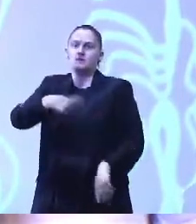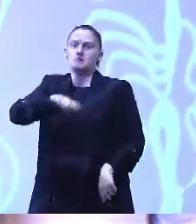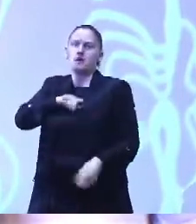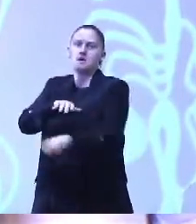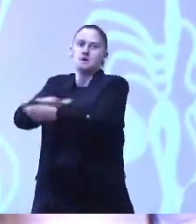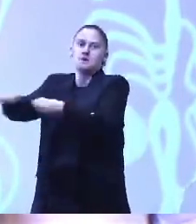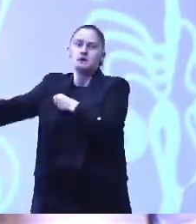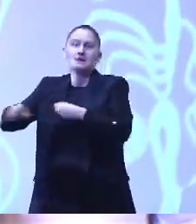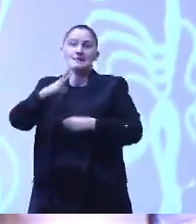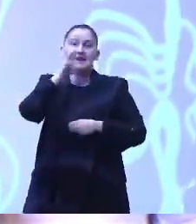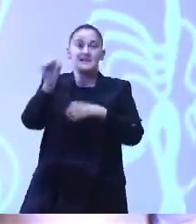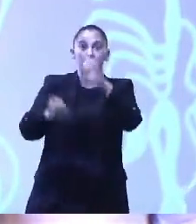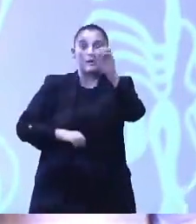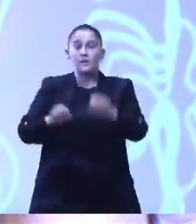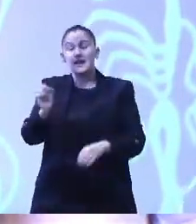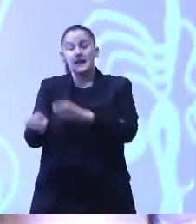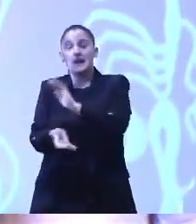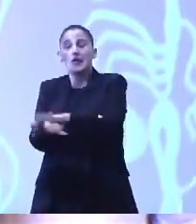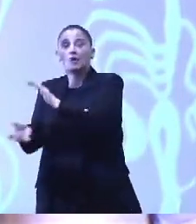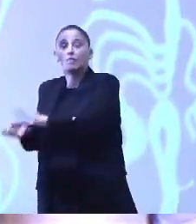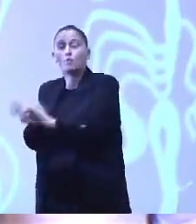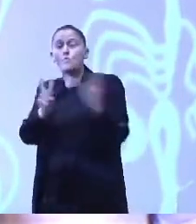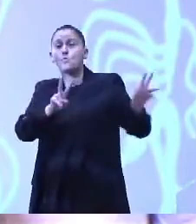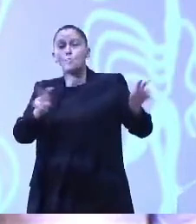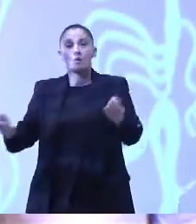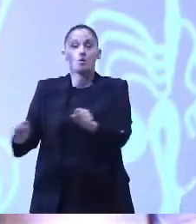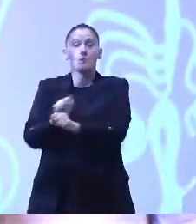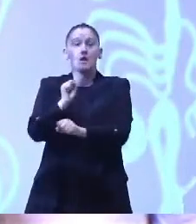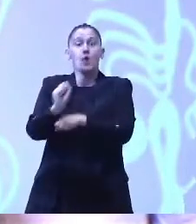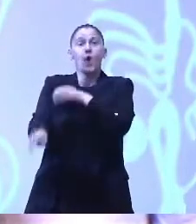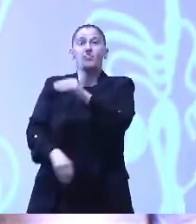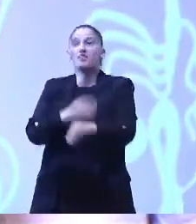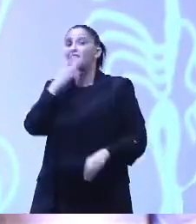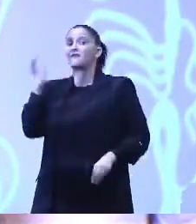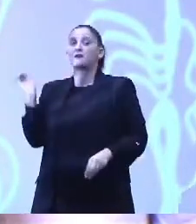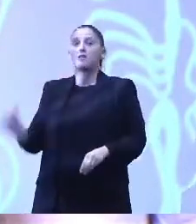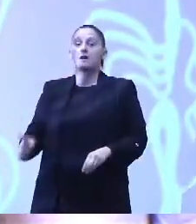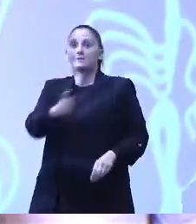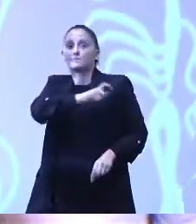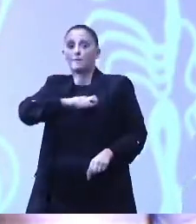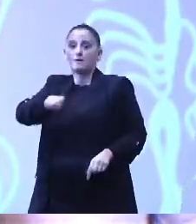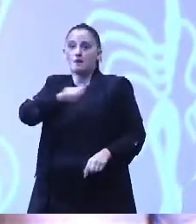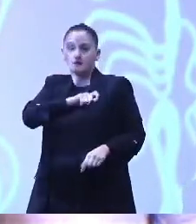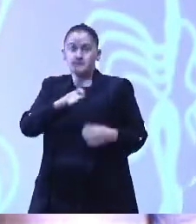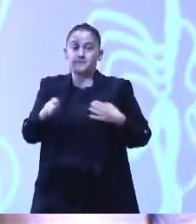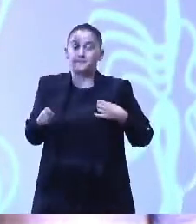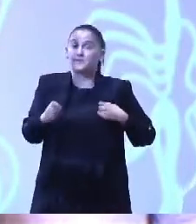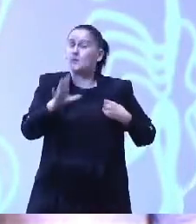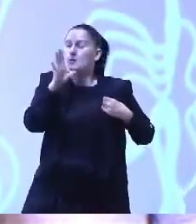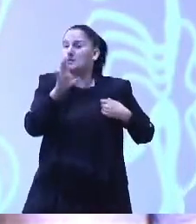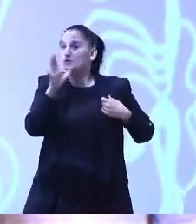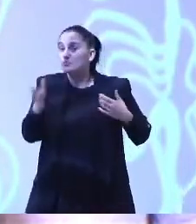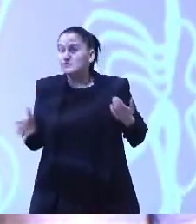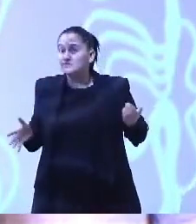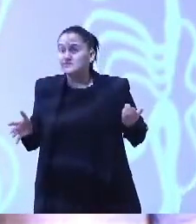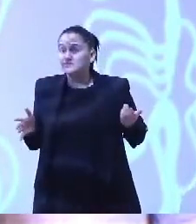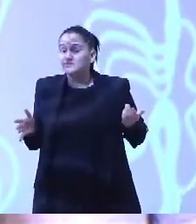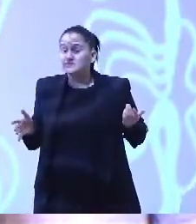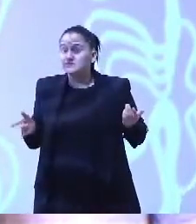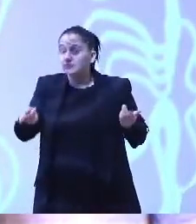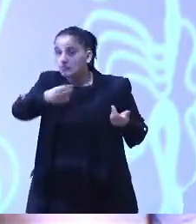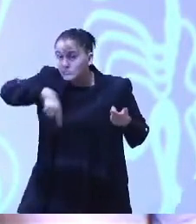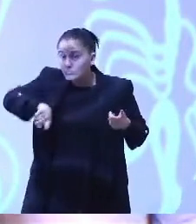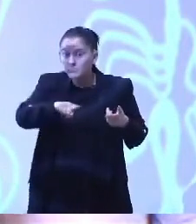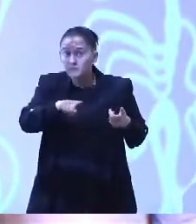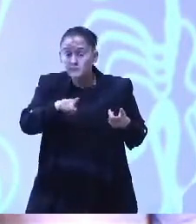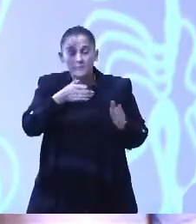español. El 30% de la creación de nuevo empleo es empleo en España. Por tanto, nosotros